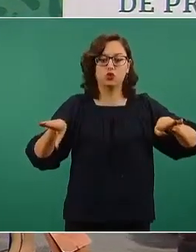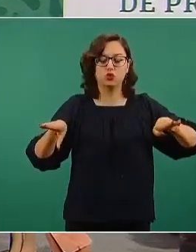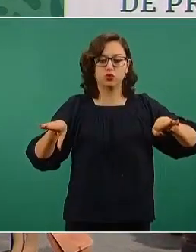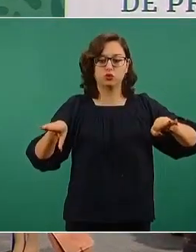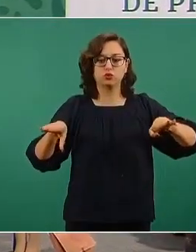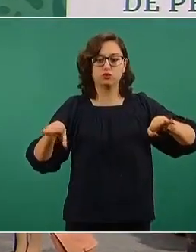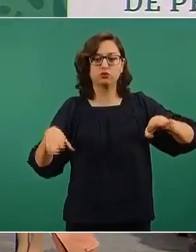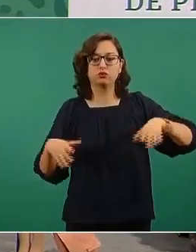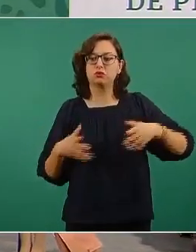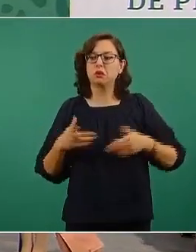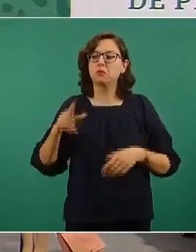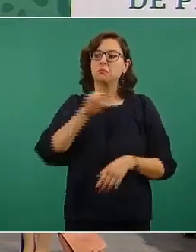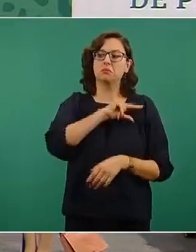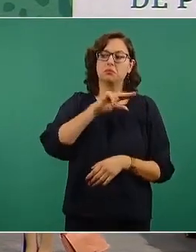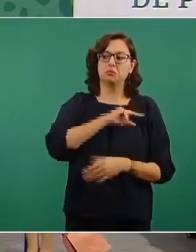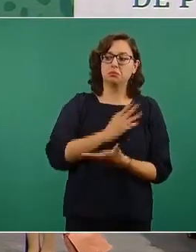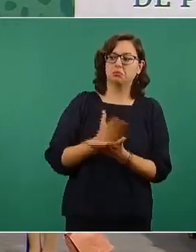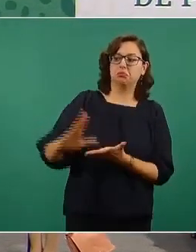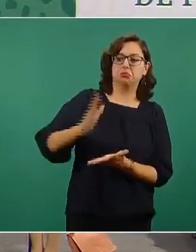se le da preferencia a nadie,